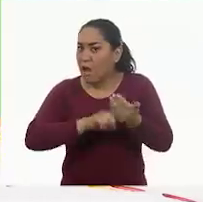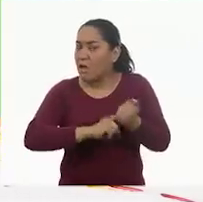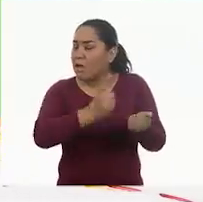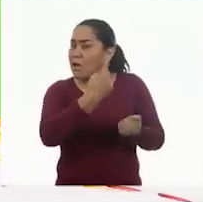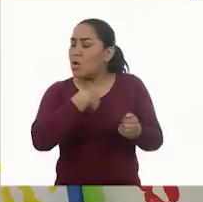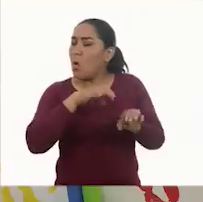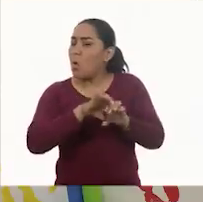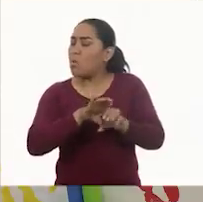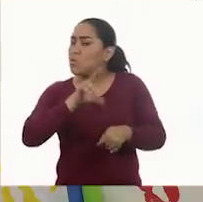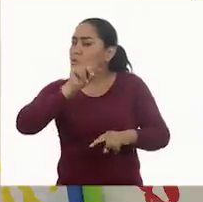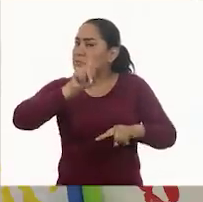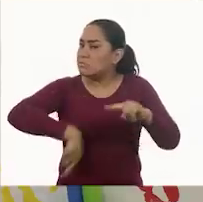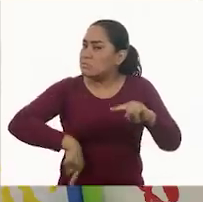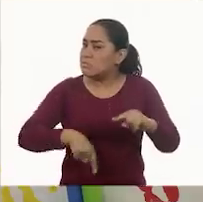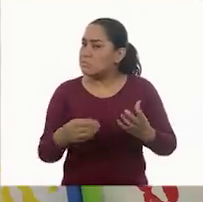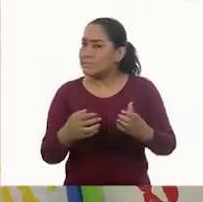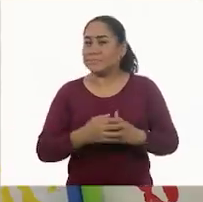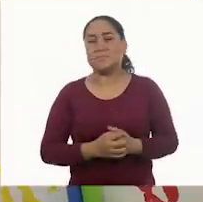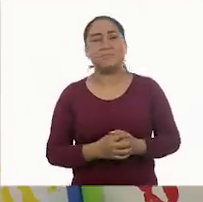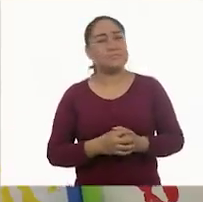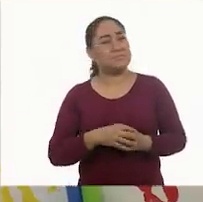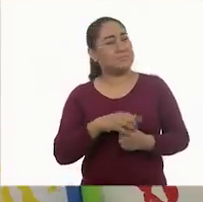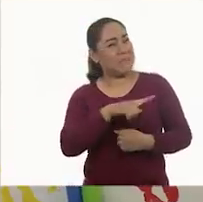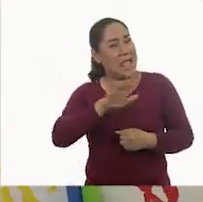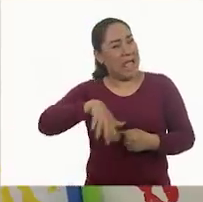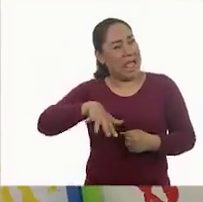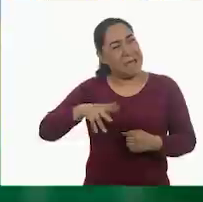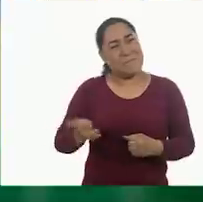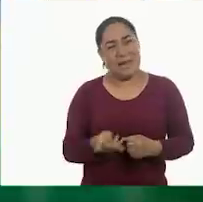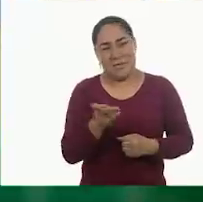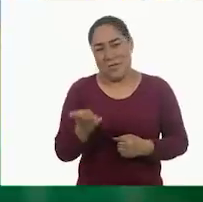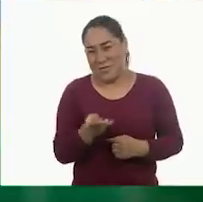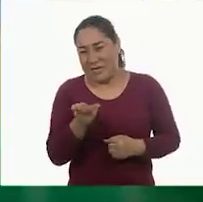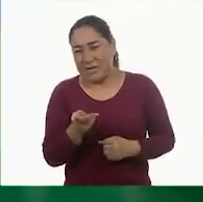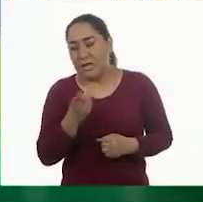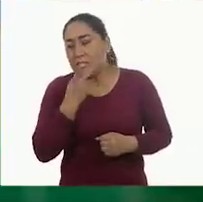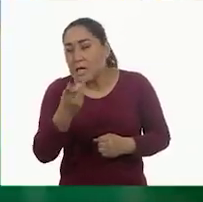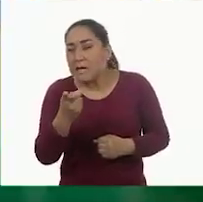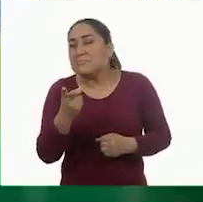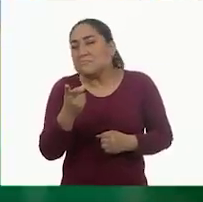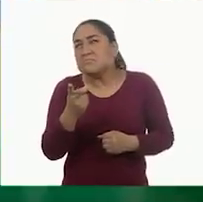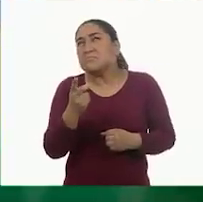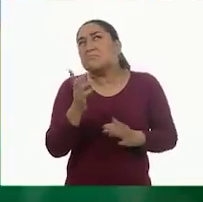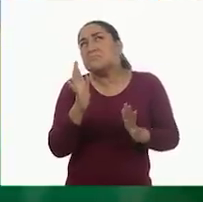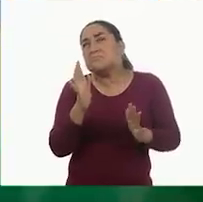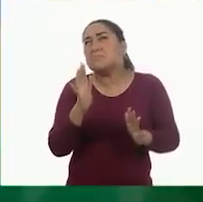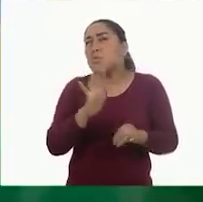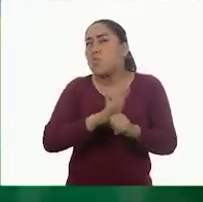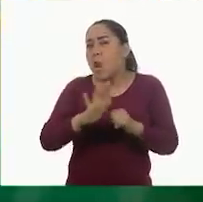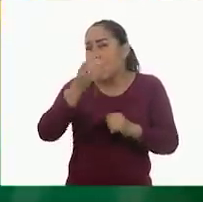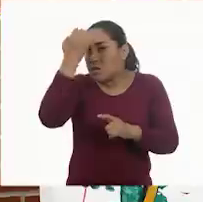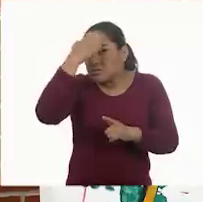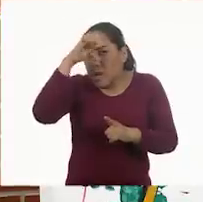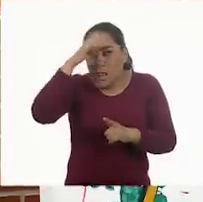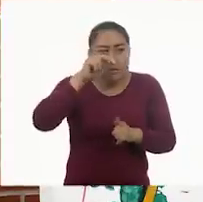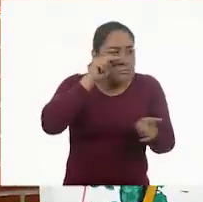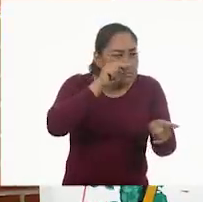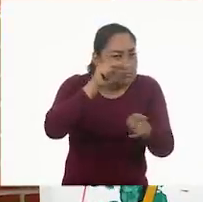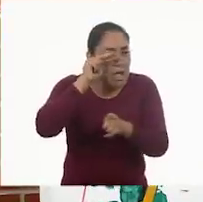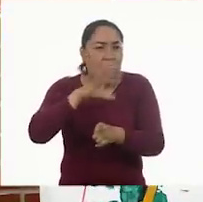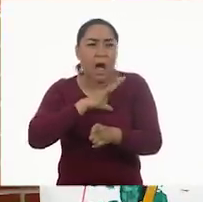vulnerado. Con lo que preguntabas hace rato acerca de si tenemos alguna experiencia de niños que no van a la